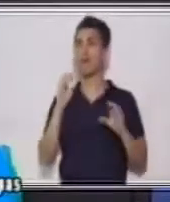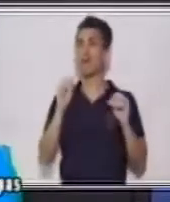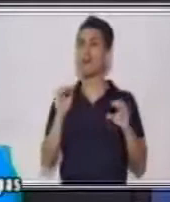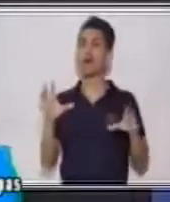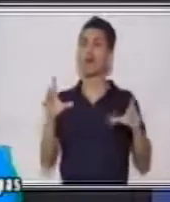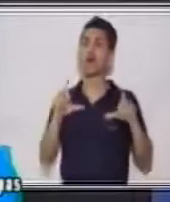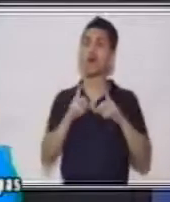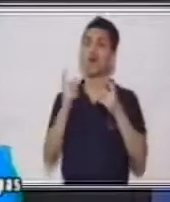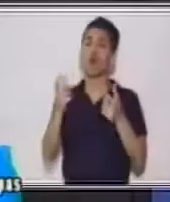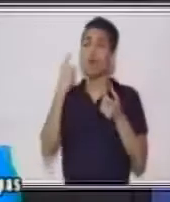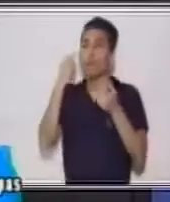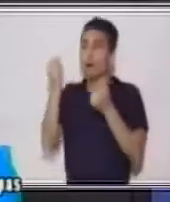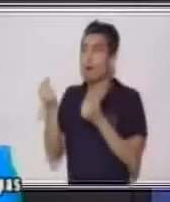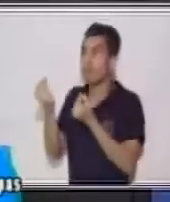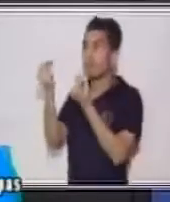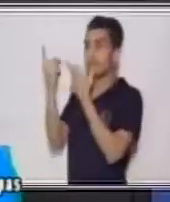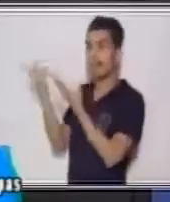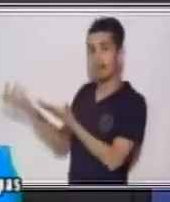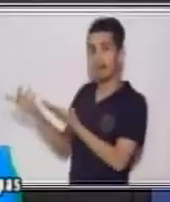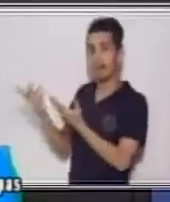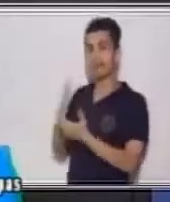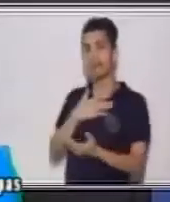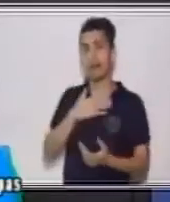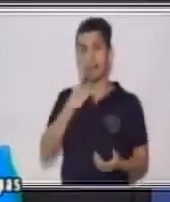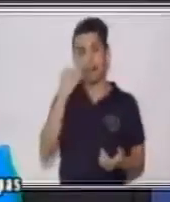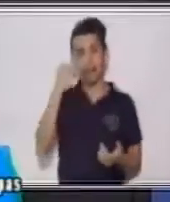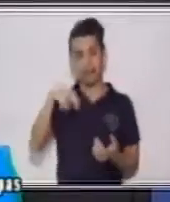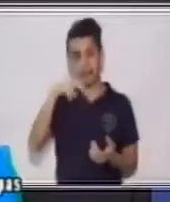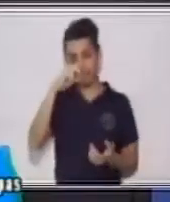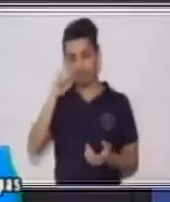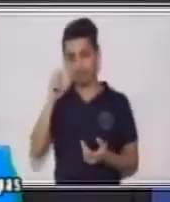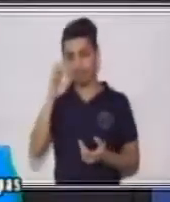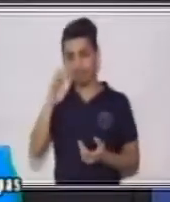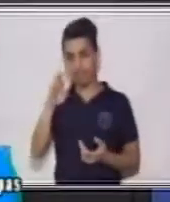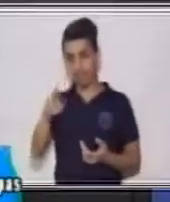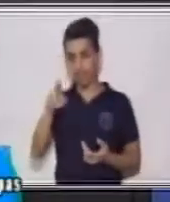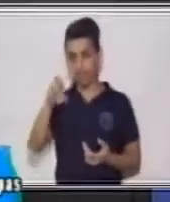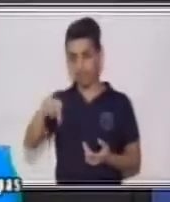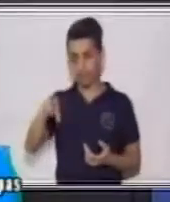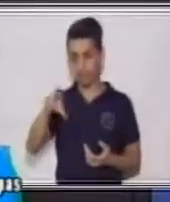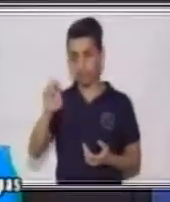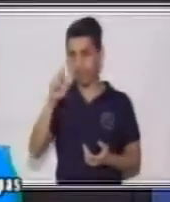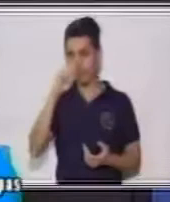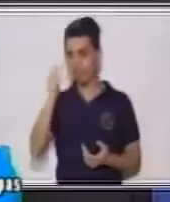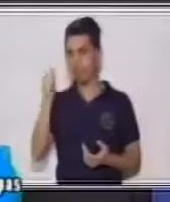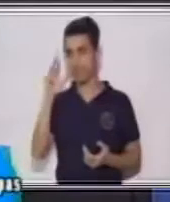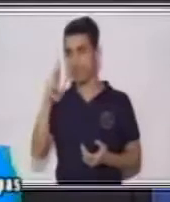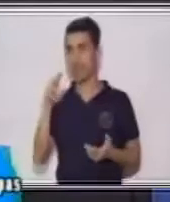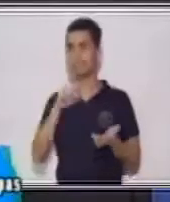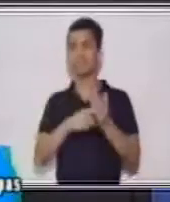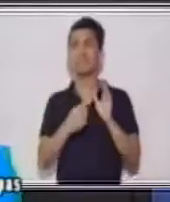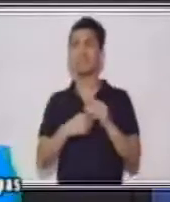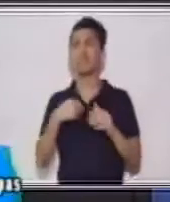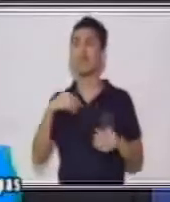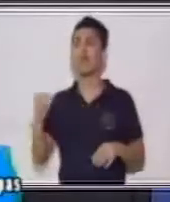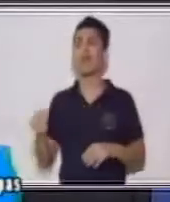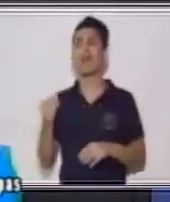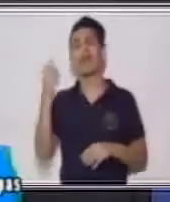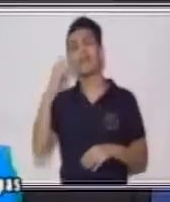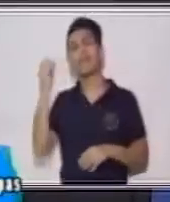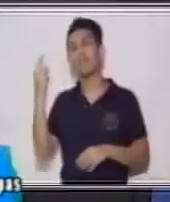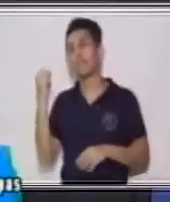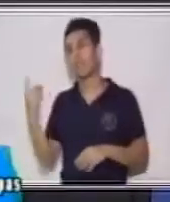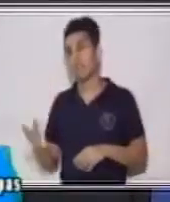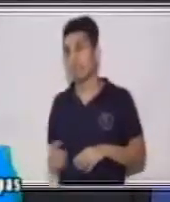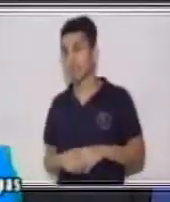cómo interpretarlas. Y también dice que es una información clara y verídica. Significa que lo que